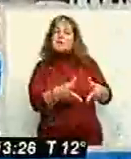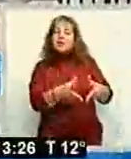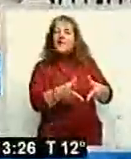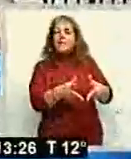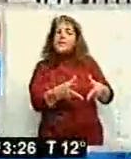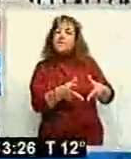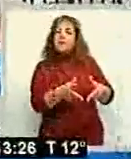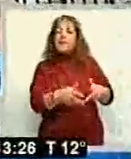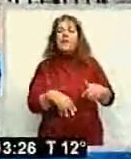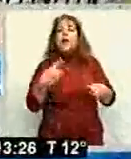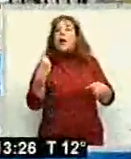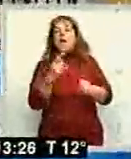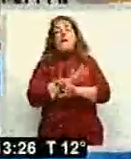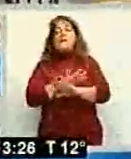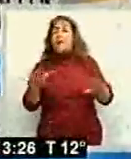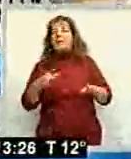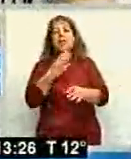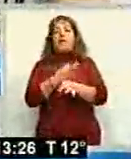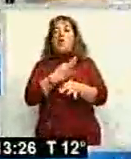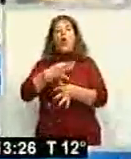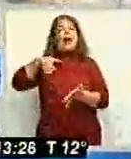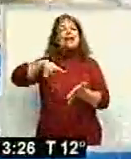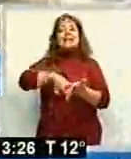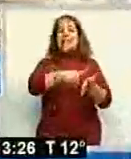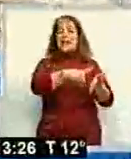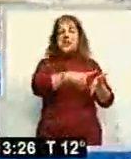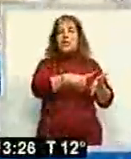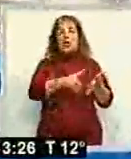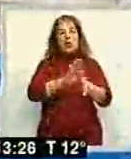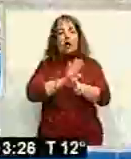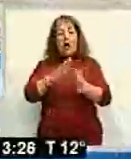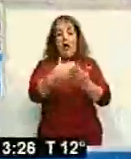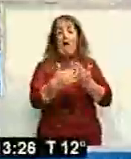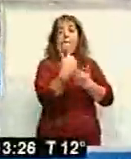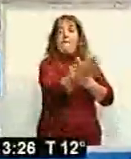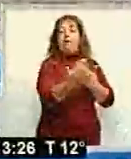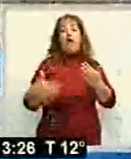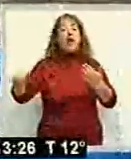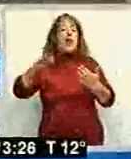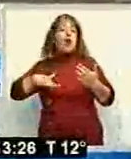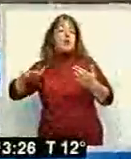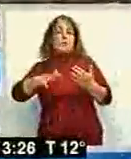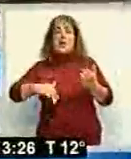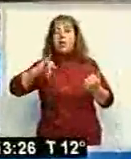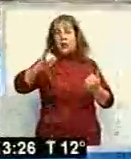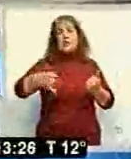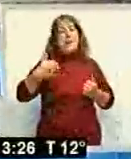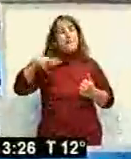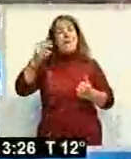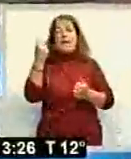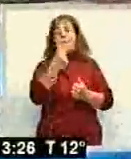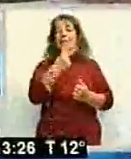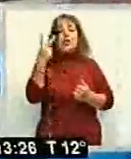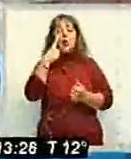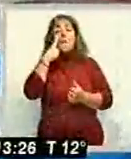que no se instalen más colegios en el centro, ¿no? La verdad es que a diario hay más de 22.000 alumnos en el